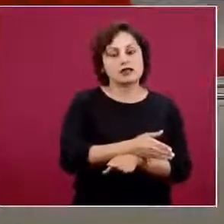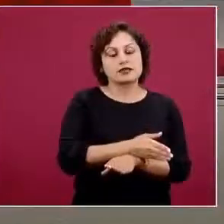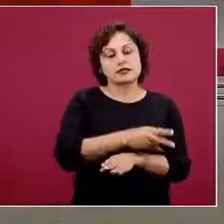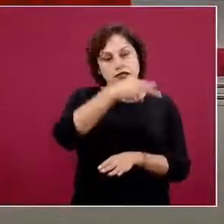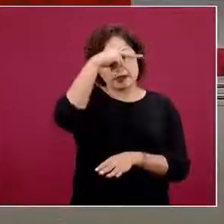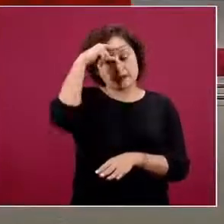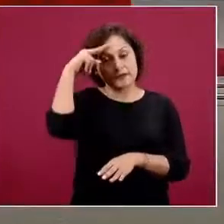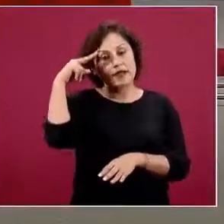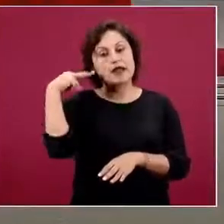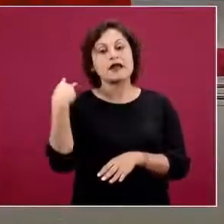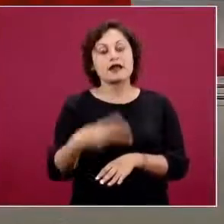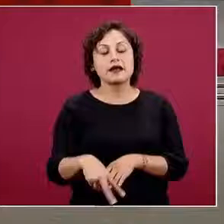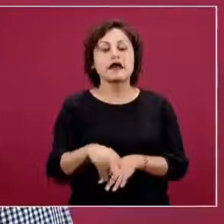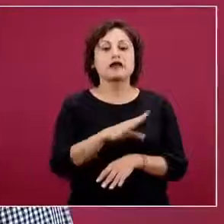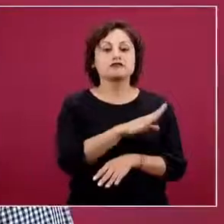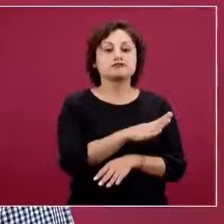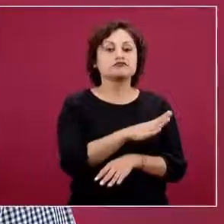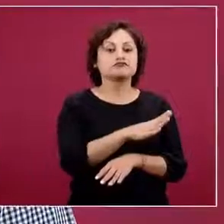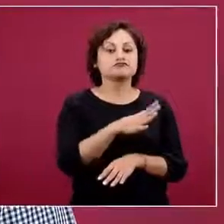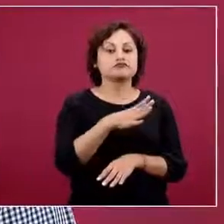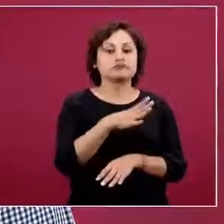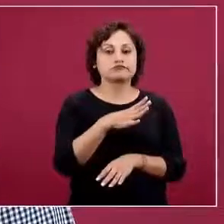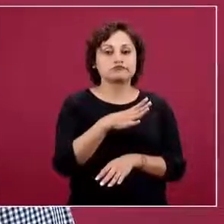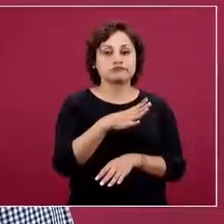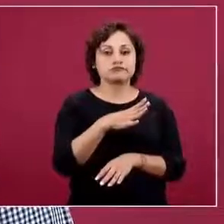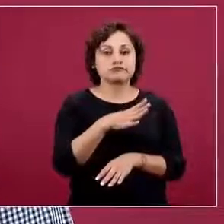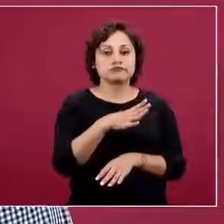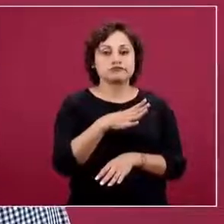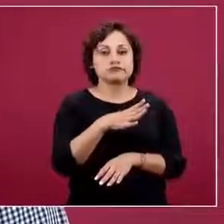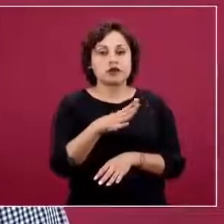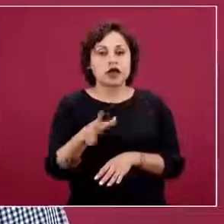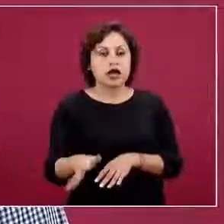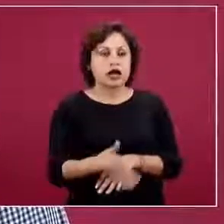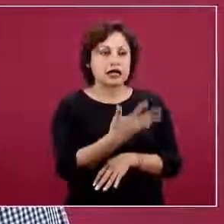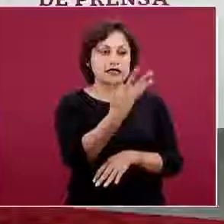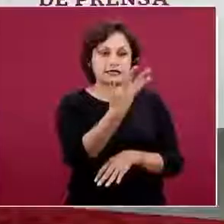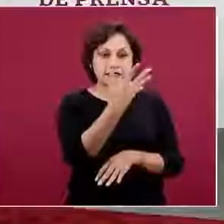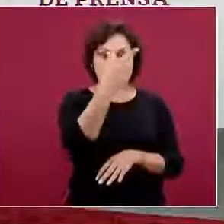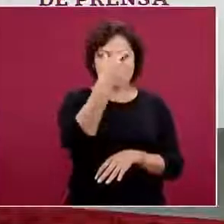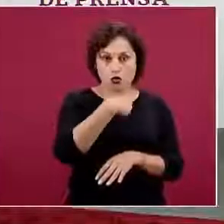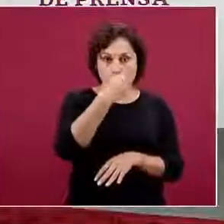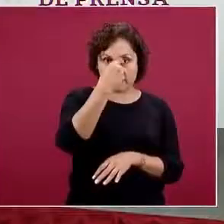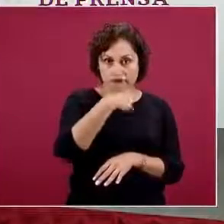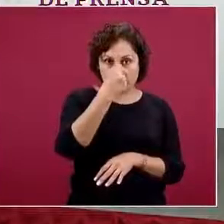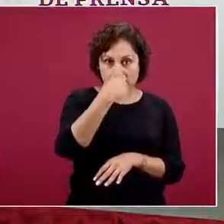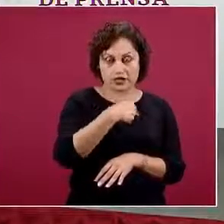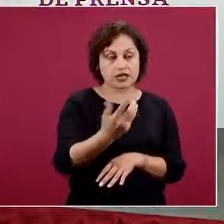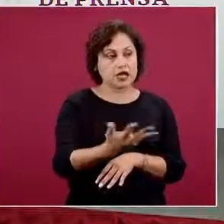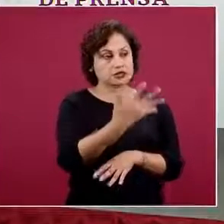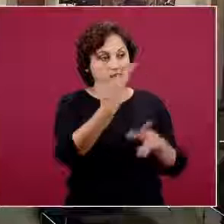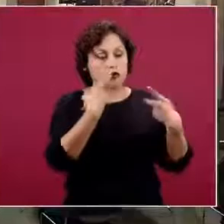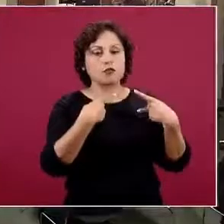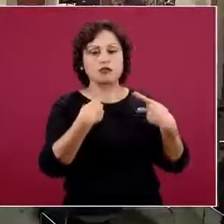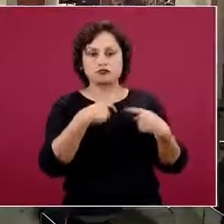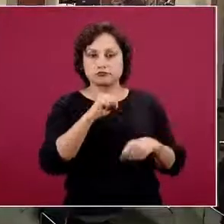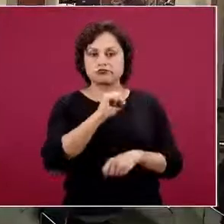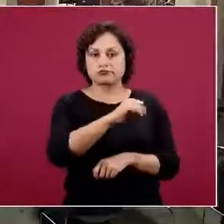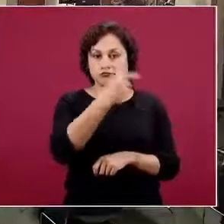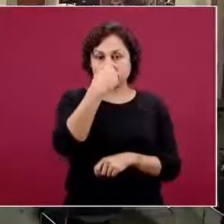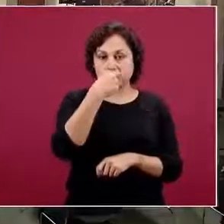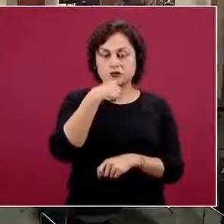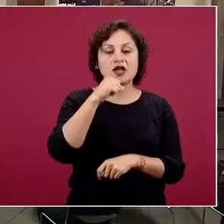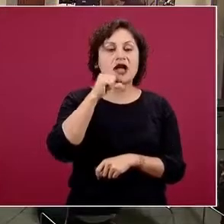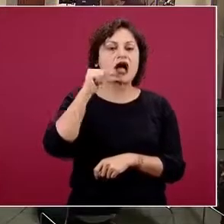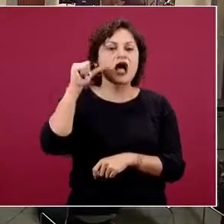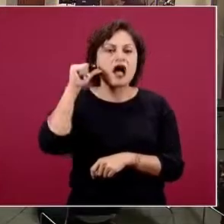verano, solamente se llegaron a confirmar 5 casos de influenza, ¿no? Ya habíamos hablado en conferencias previas